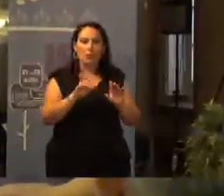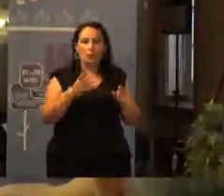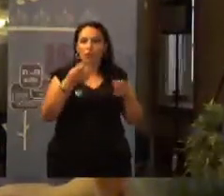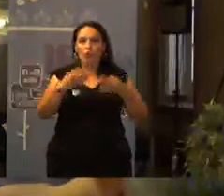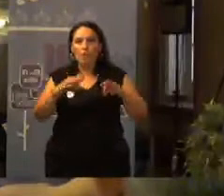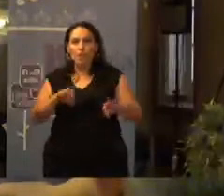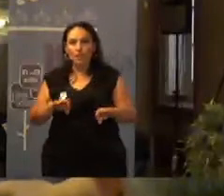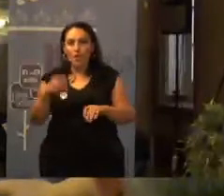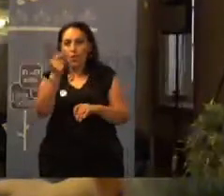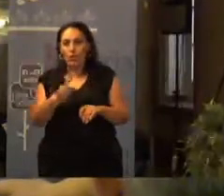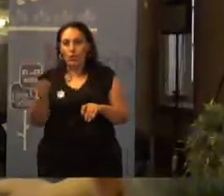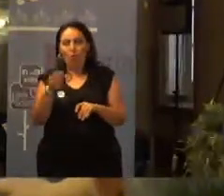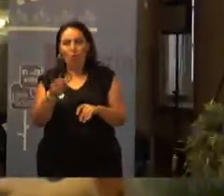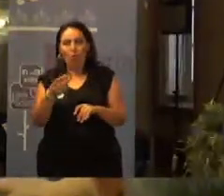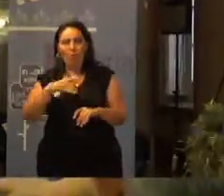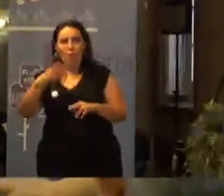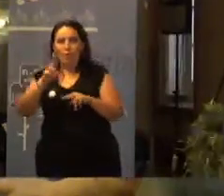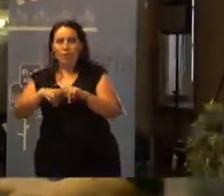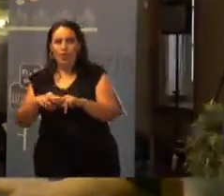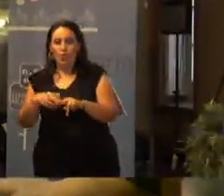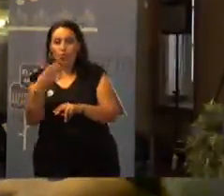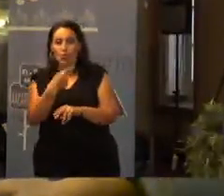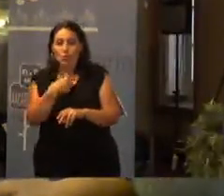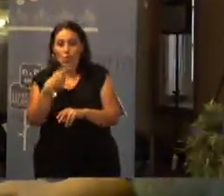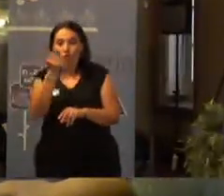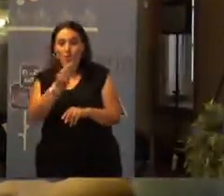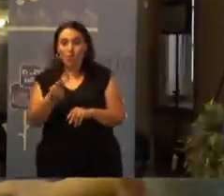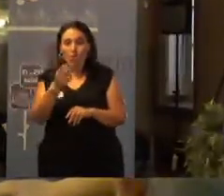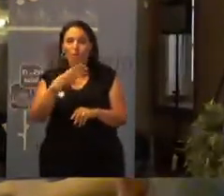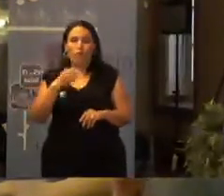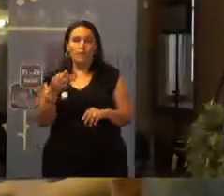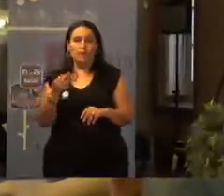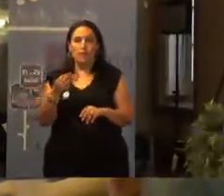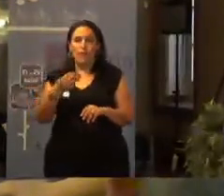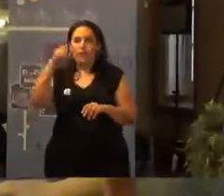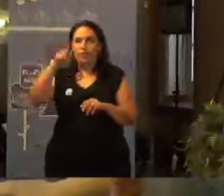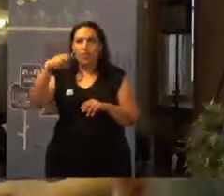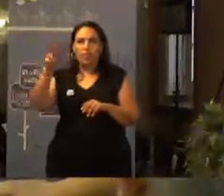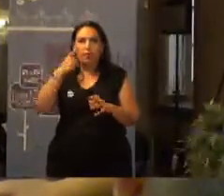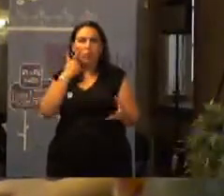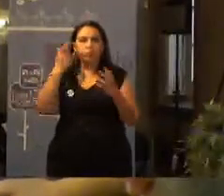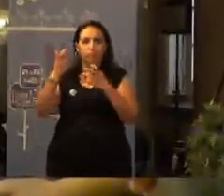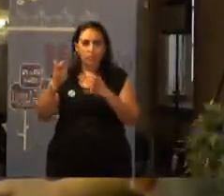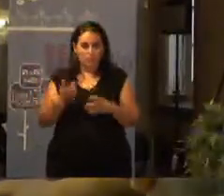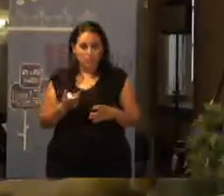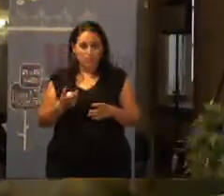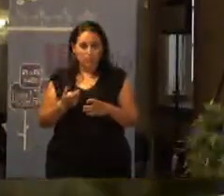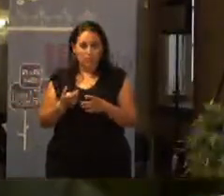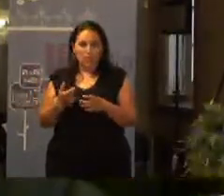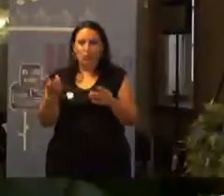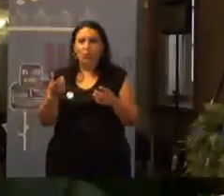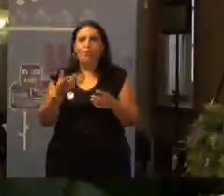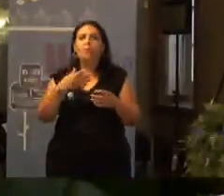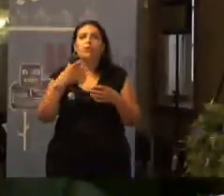e negro, de entrada. E se non é ese dibuixo, a non ser que fagas pintura abstracta, e aínda así, un bo pintor abstracto